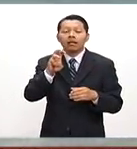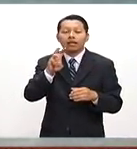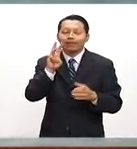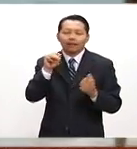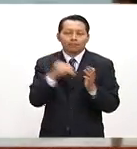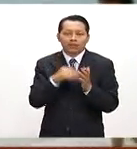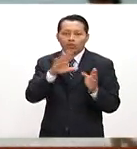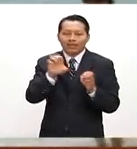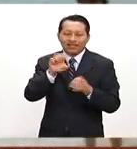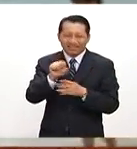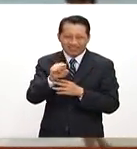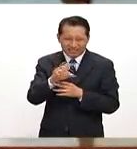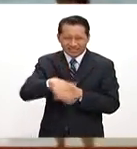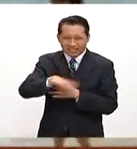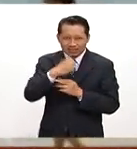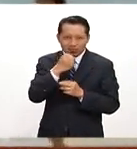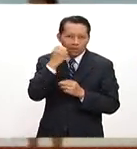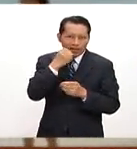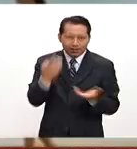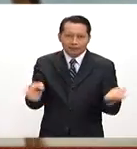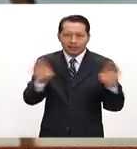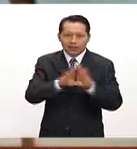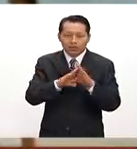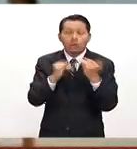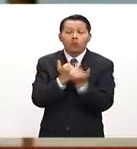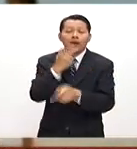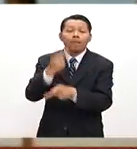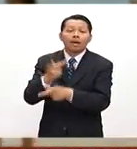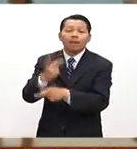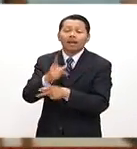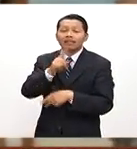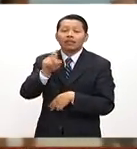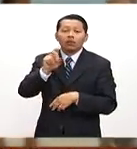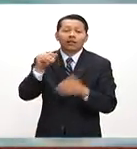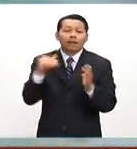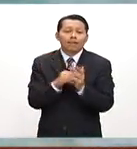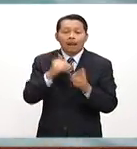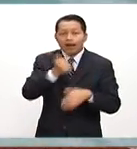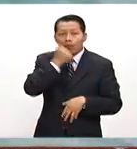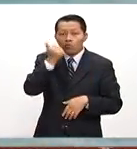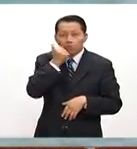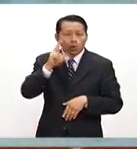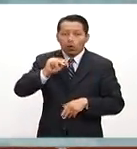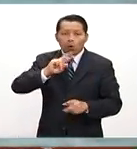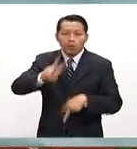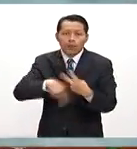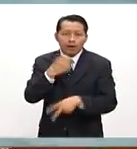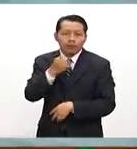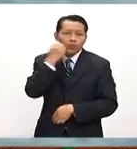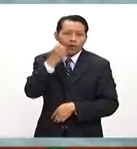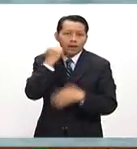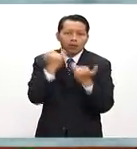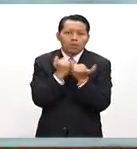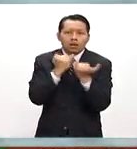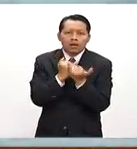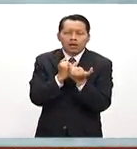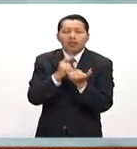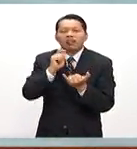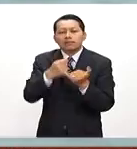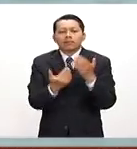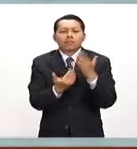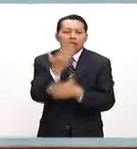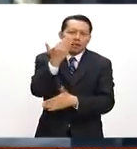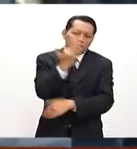3,966 planteles permanecerán cerrados. En nivel preparatoria, 130,000 alumnos no asistirán a clases en los turnos matutino